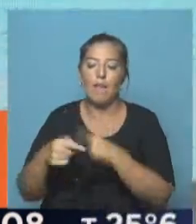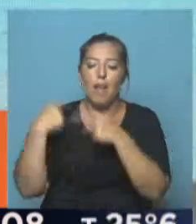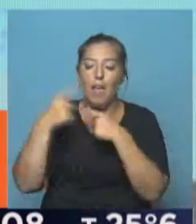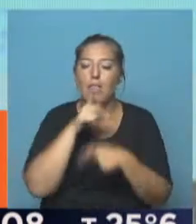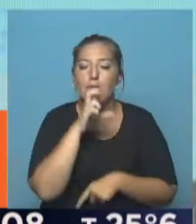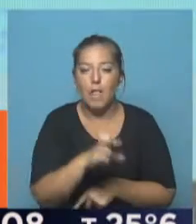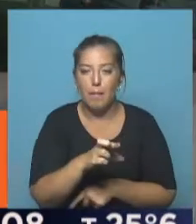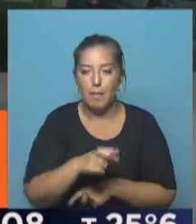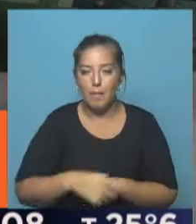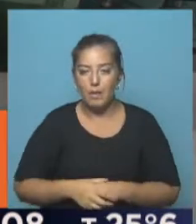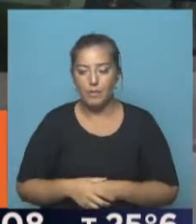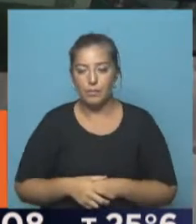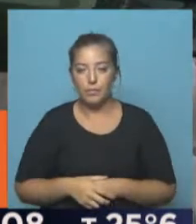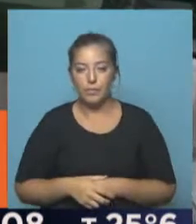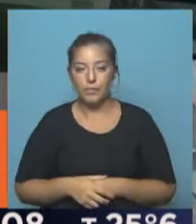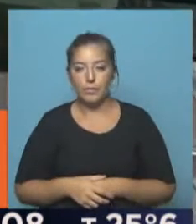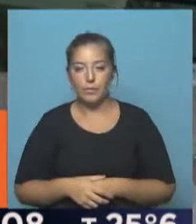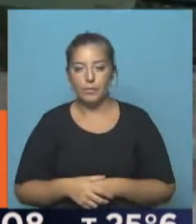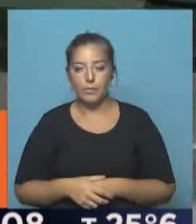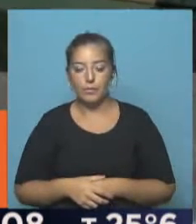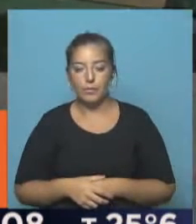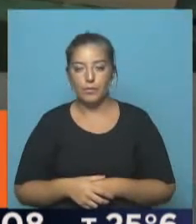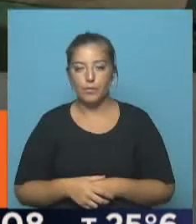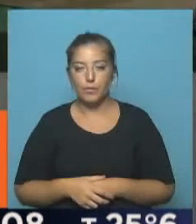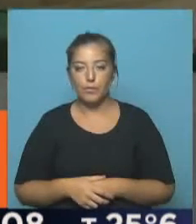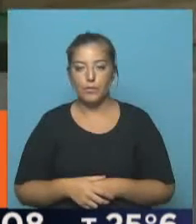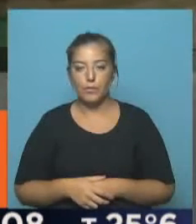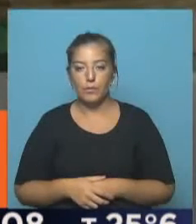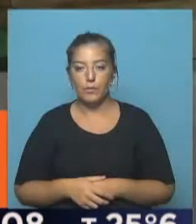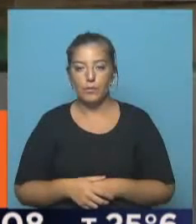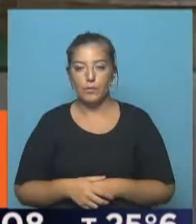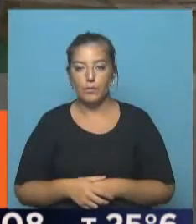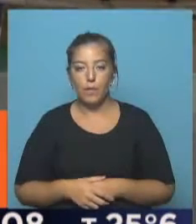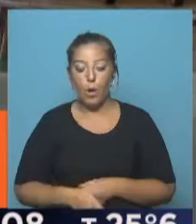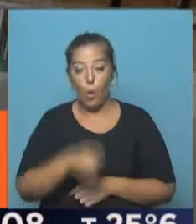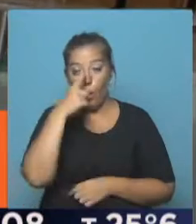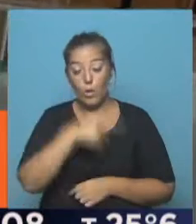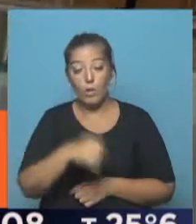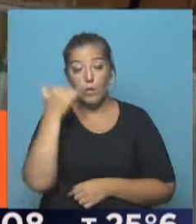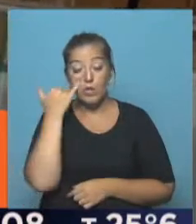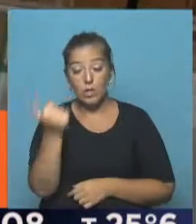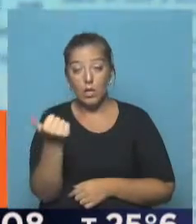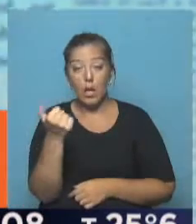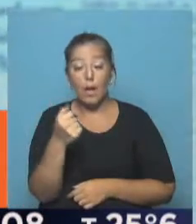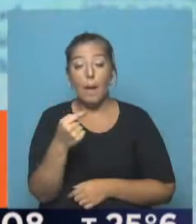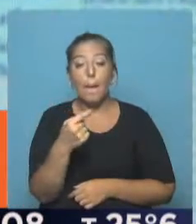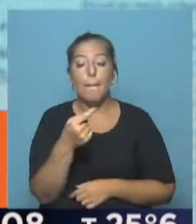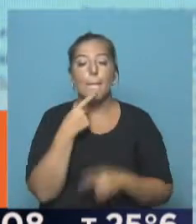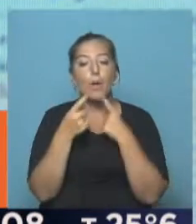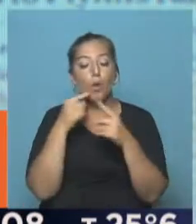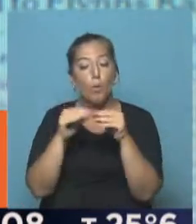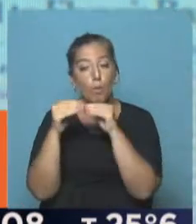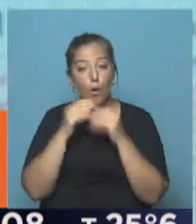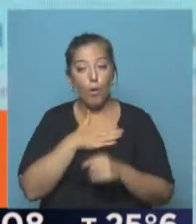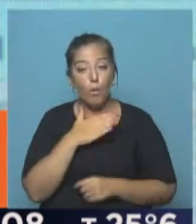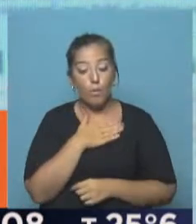que recibió Barack Obama cuando se hizo cargo de la primera gestión presidencial. Y lo último, y ya pasan a preguntarte mis